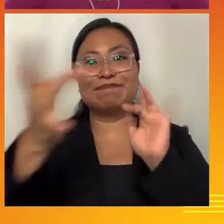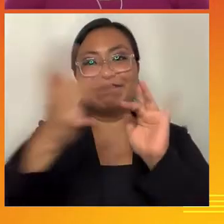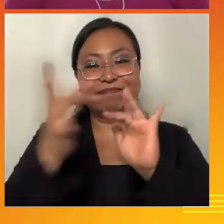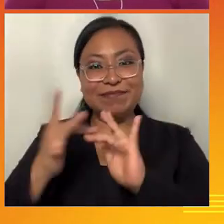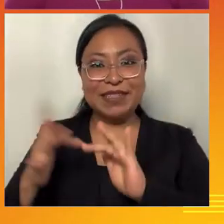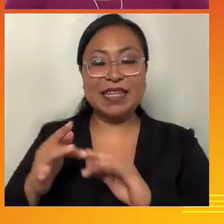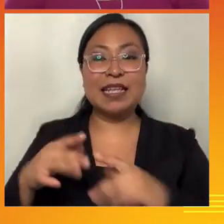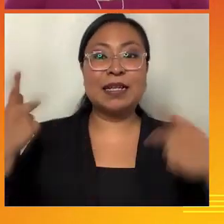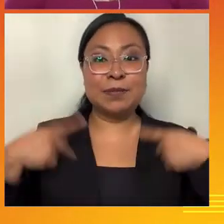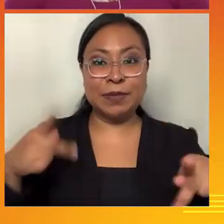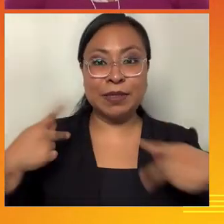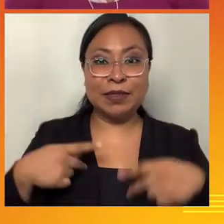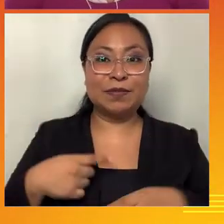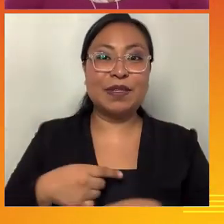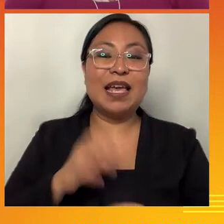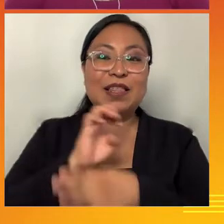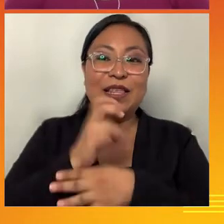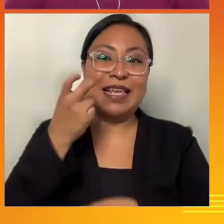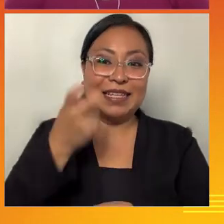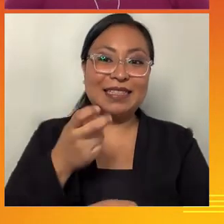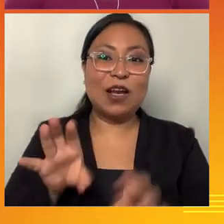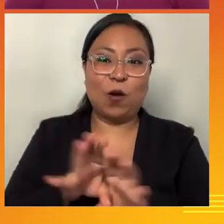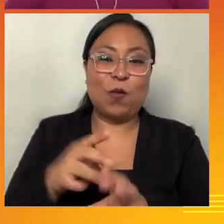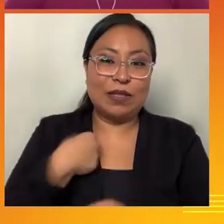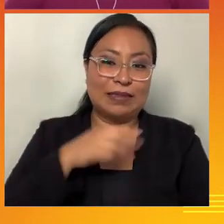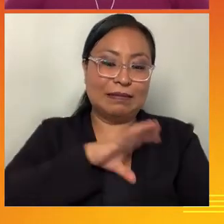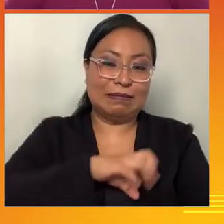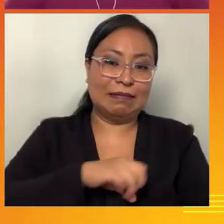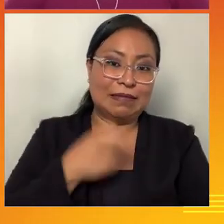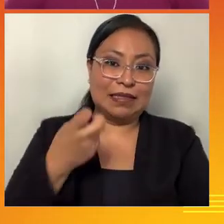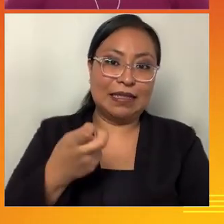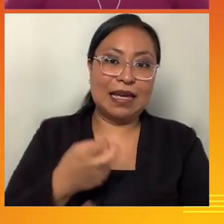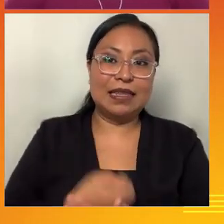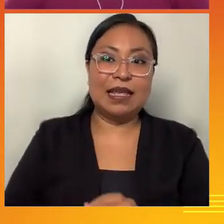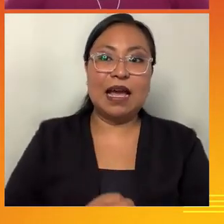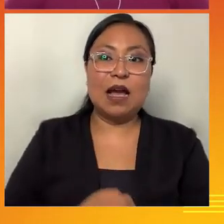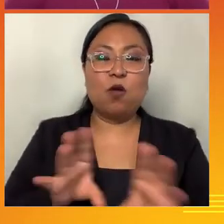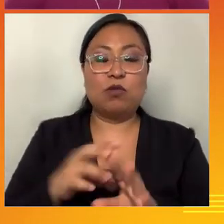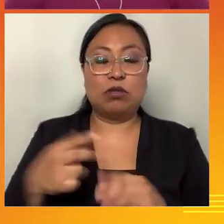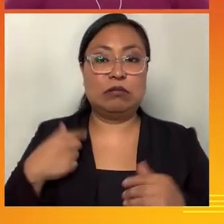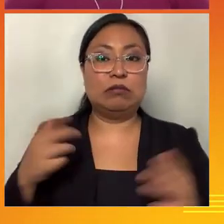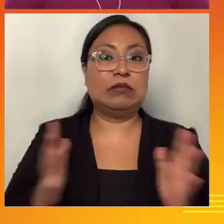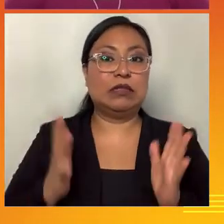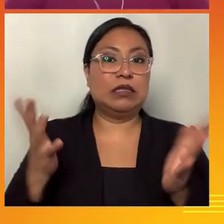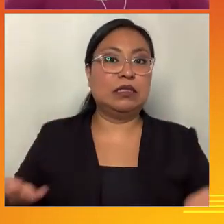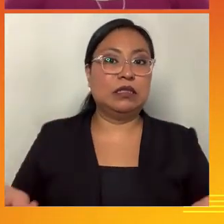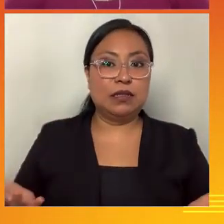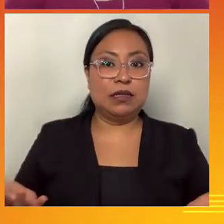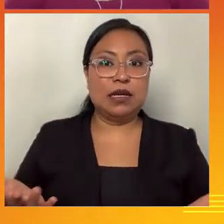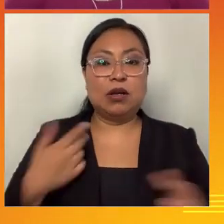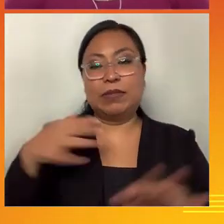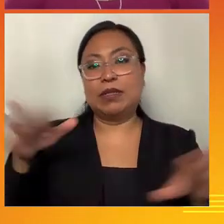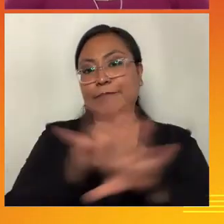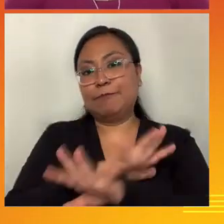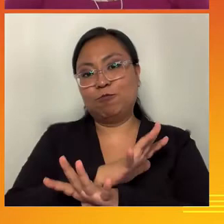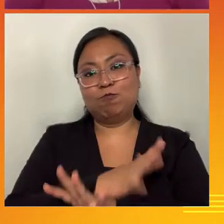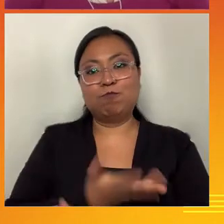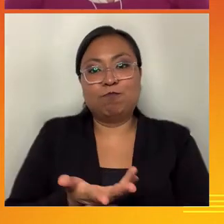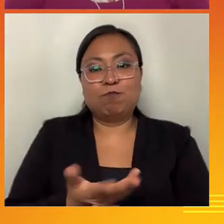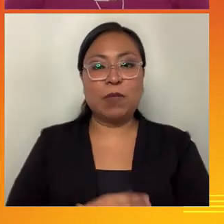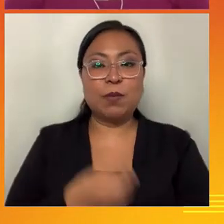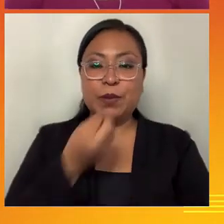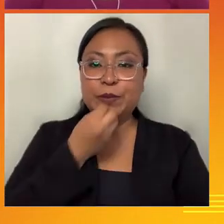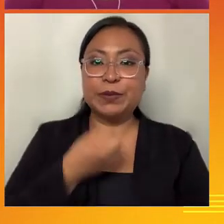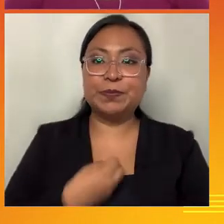lugar, y un ejemplo que es como que el que a mí me impacta más es ese, pero bueno, tenemos como que otras